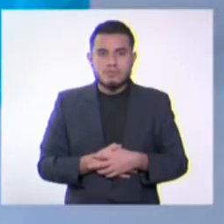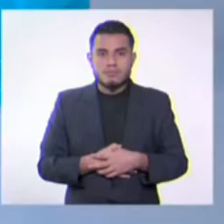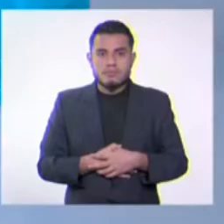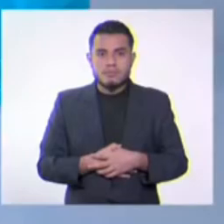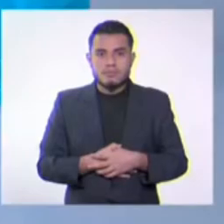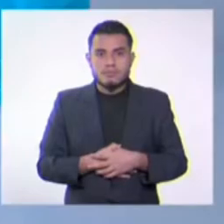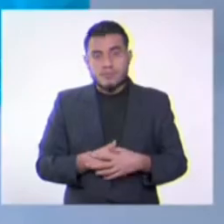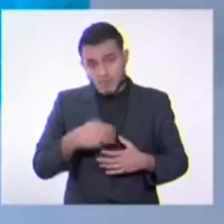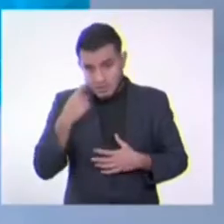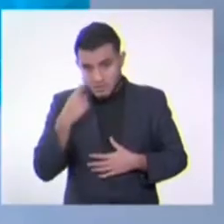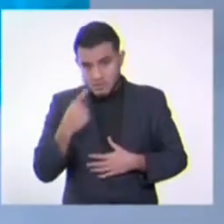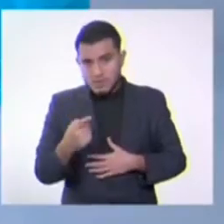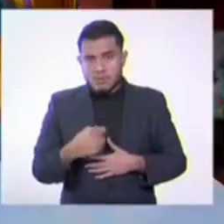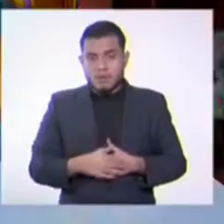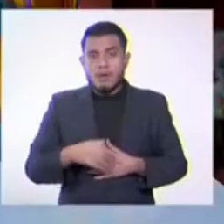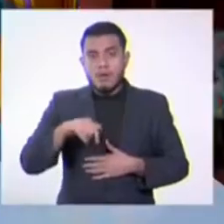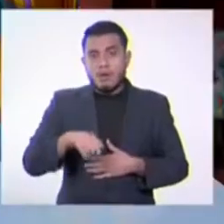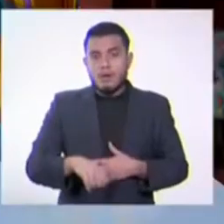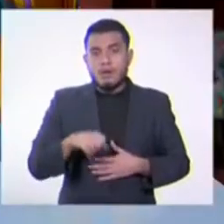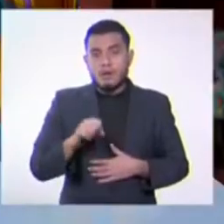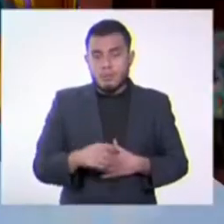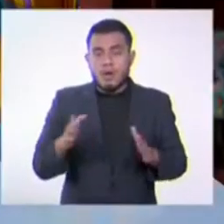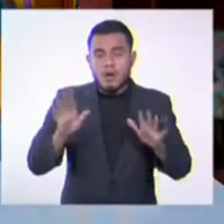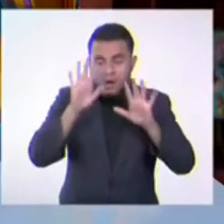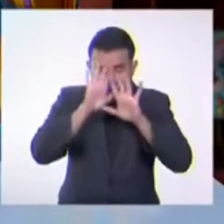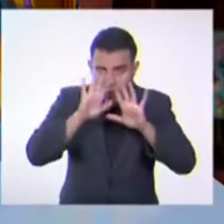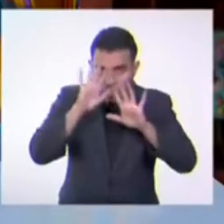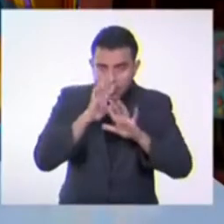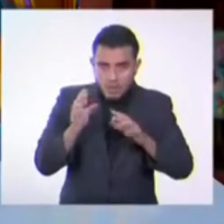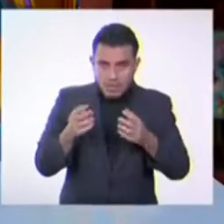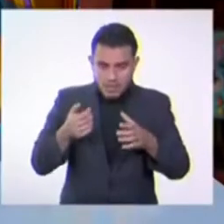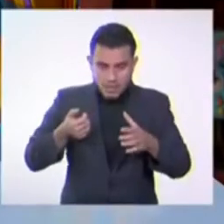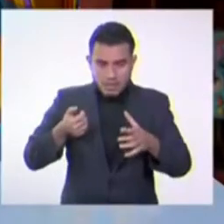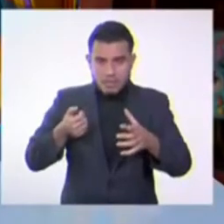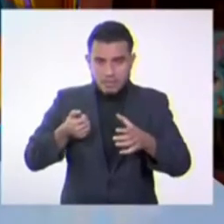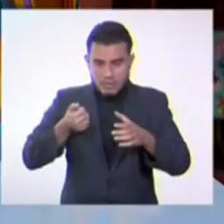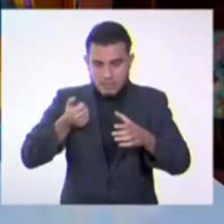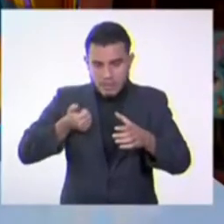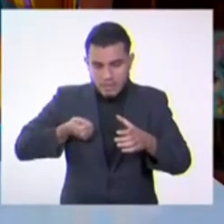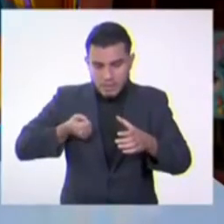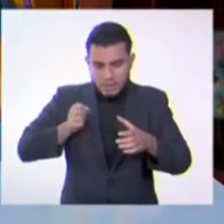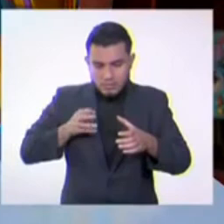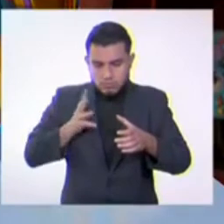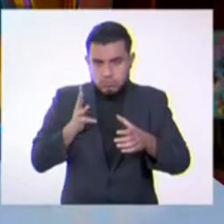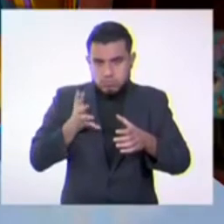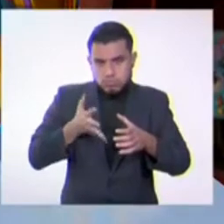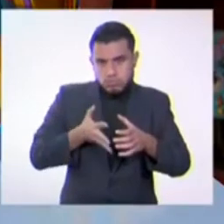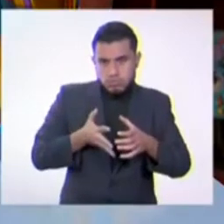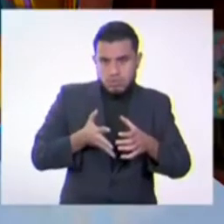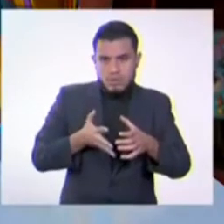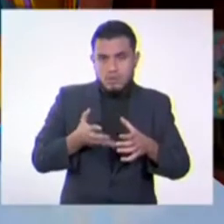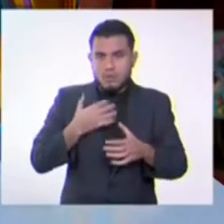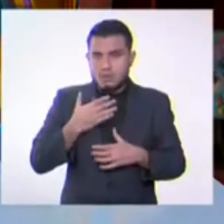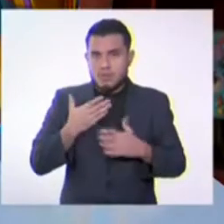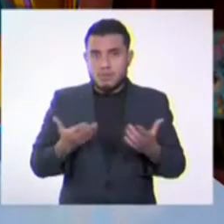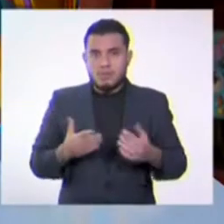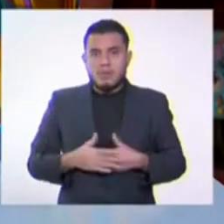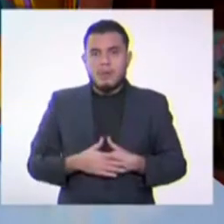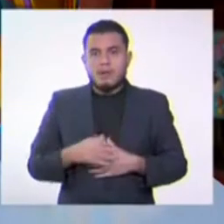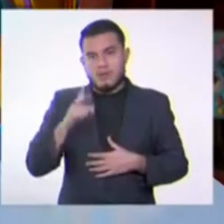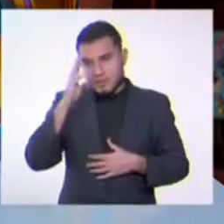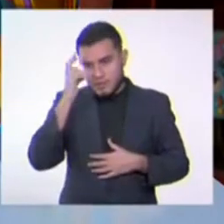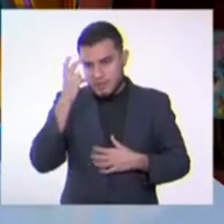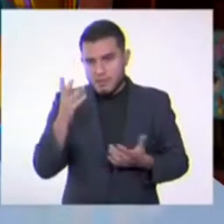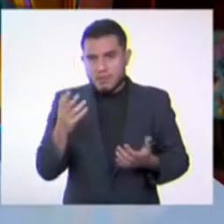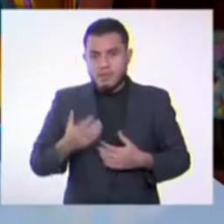Y si notas, ahora se ha vuelto más oscura en comparativa con las demás. ¿Qué significa esto?